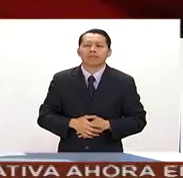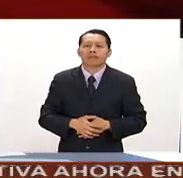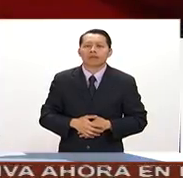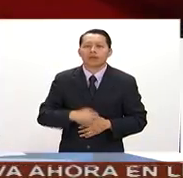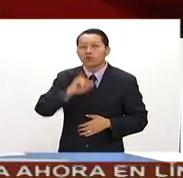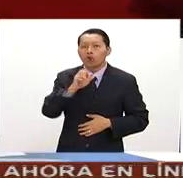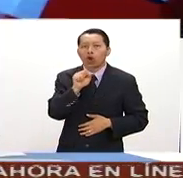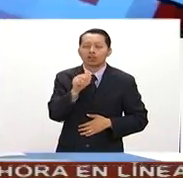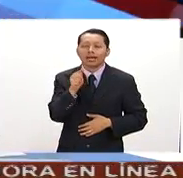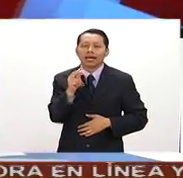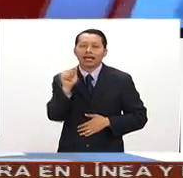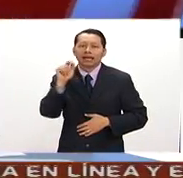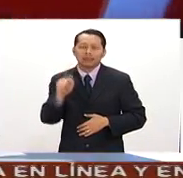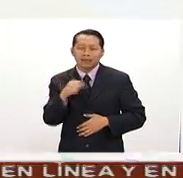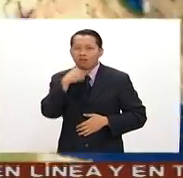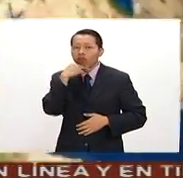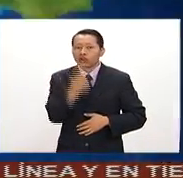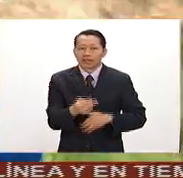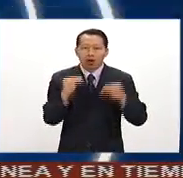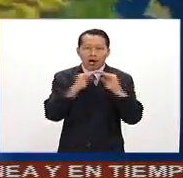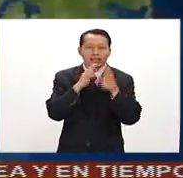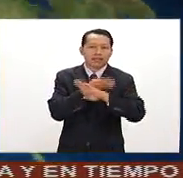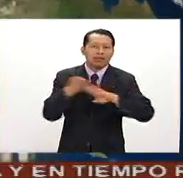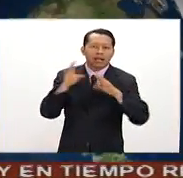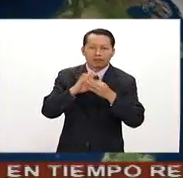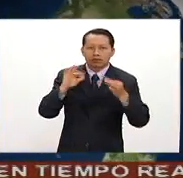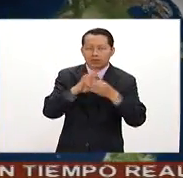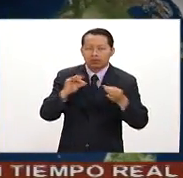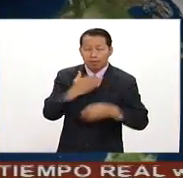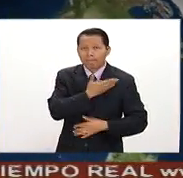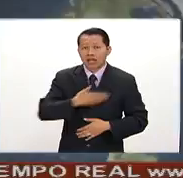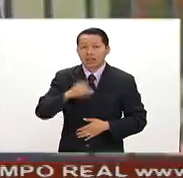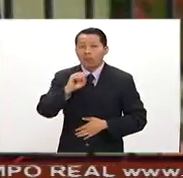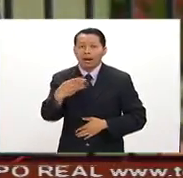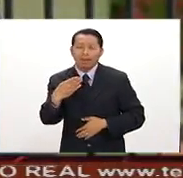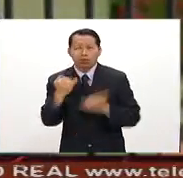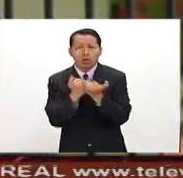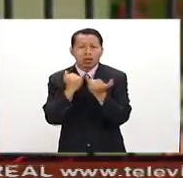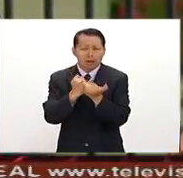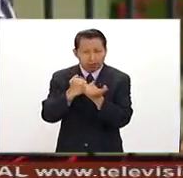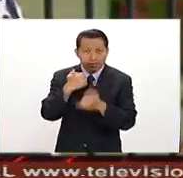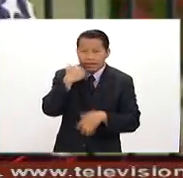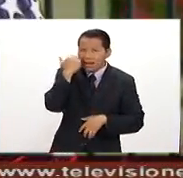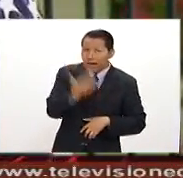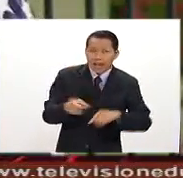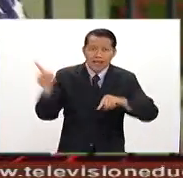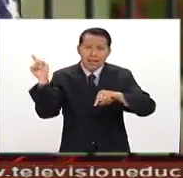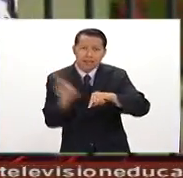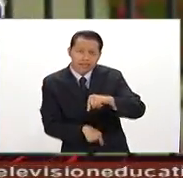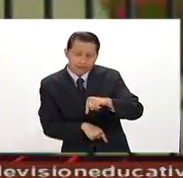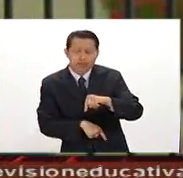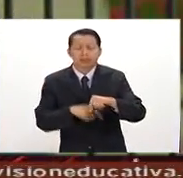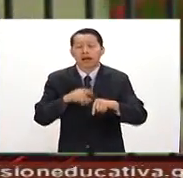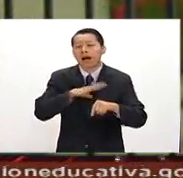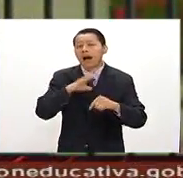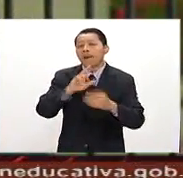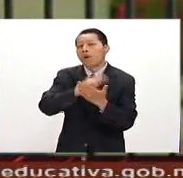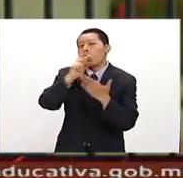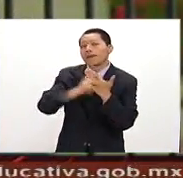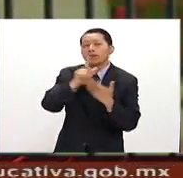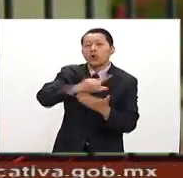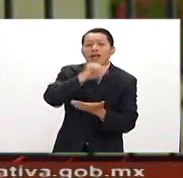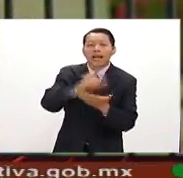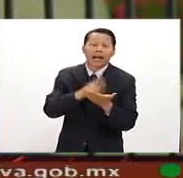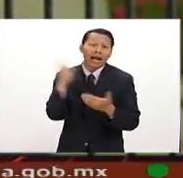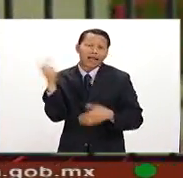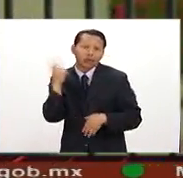Josh Earnest, vocero de la Casa Blanca, informó que el presidente Barack Obama planea vetar un proyecto de ley aprobado por las 2 cámaras del